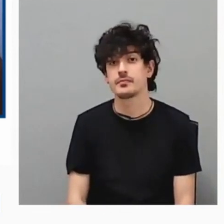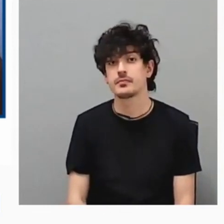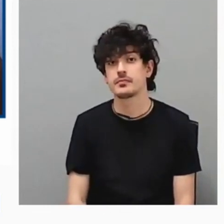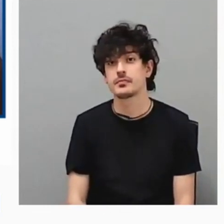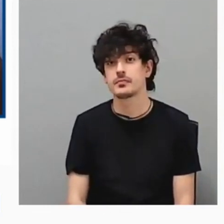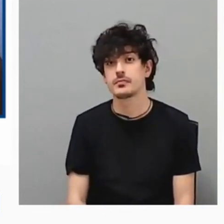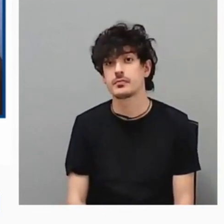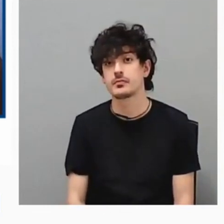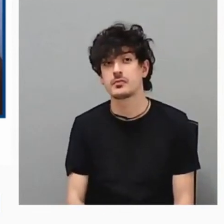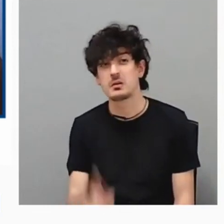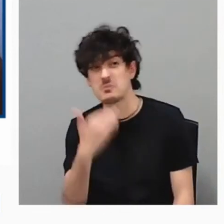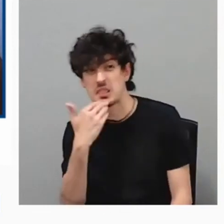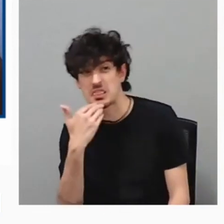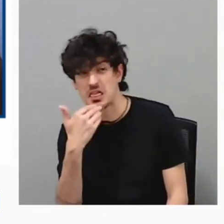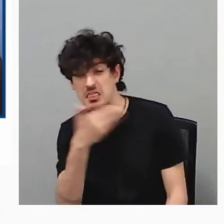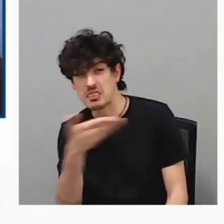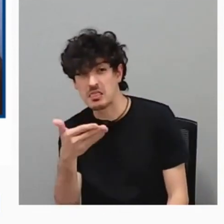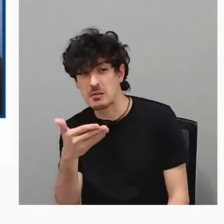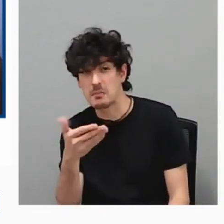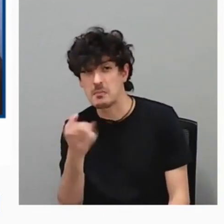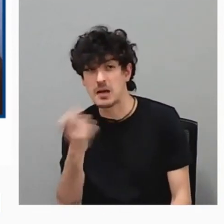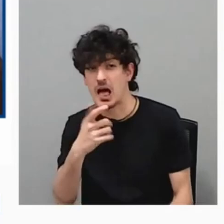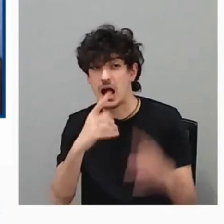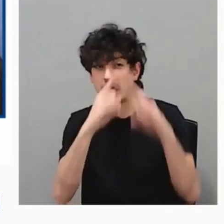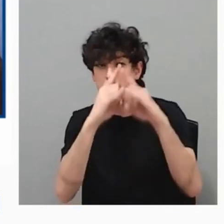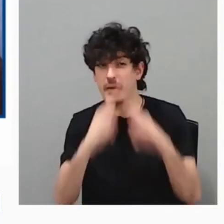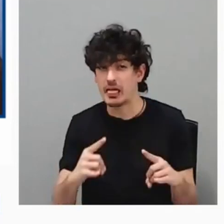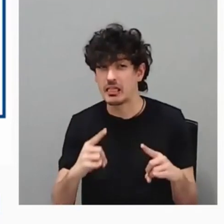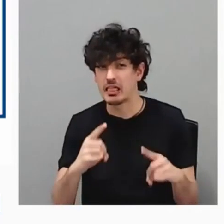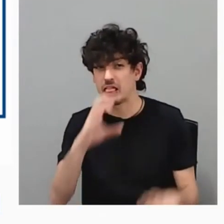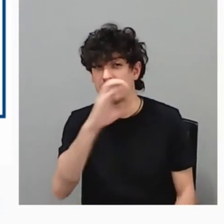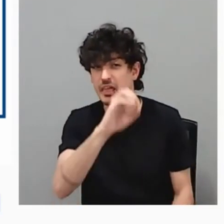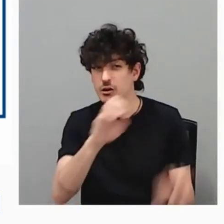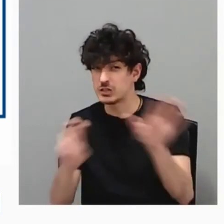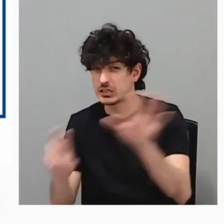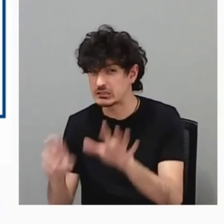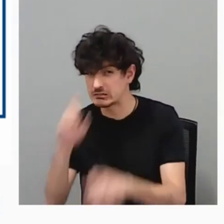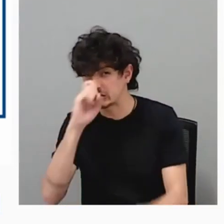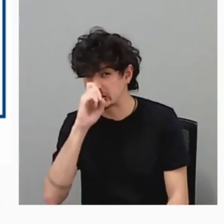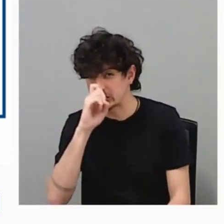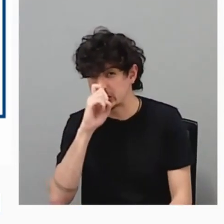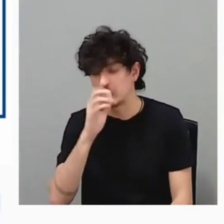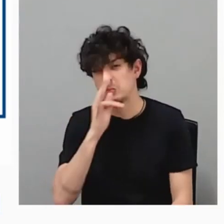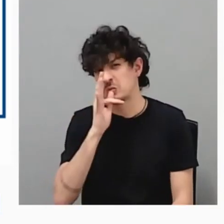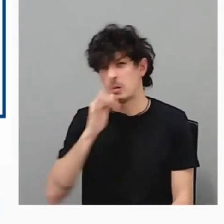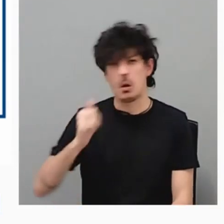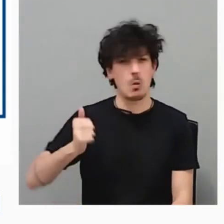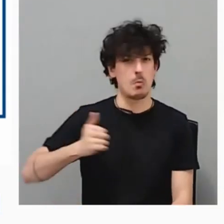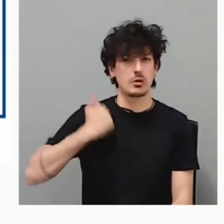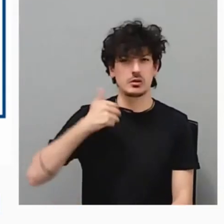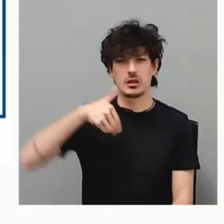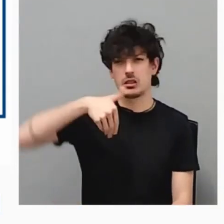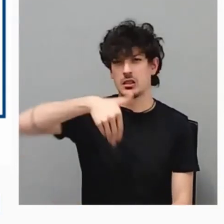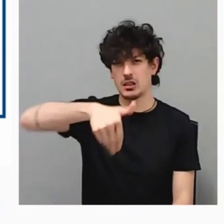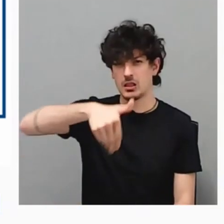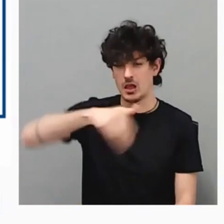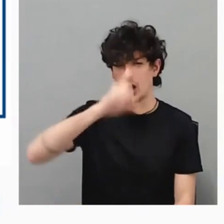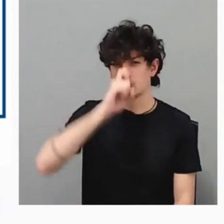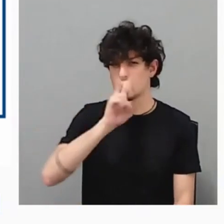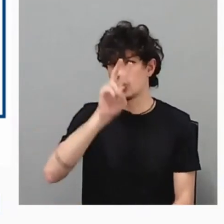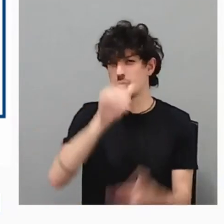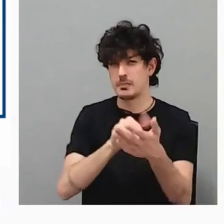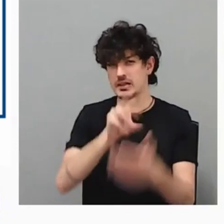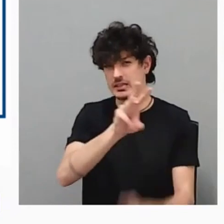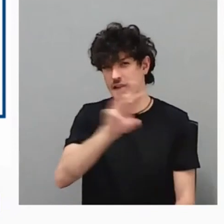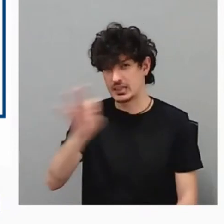las acampadas del 07? Bueno, pues todavía estamos ahora en esa oportunidad de llegar al 2030. ¿Cómo nos lo hemos planteado